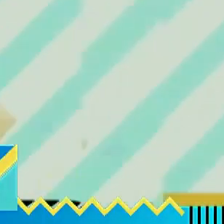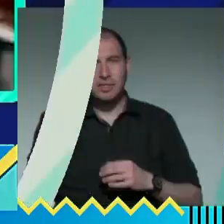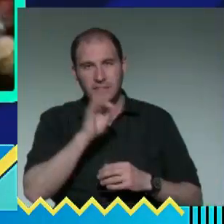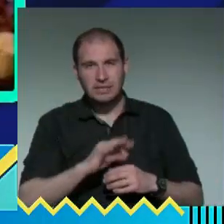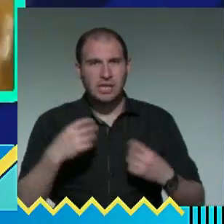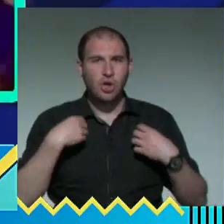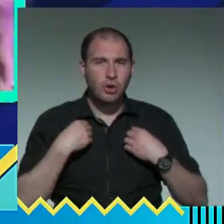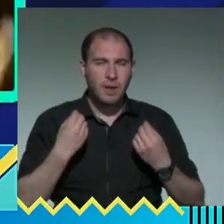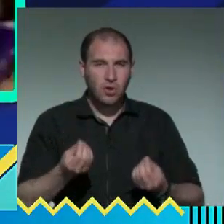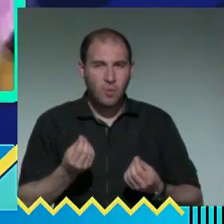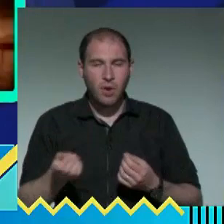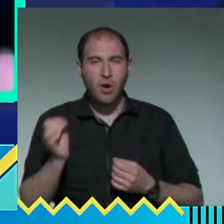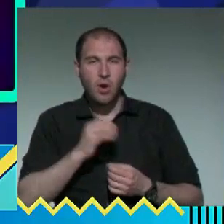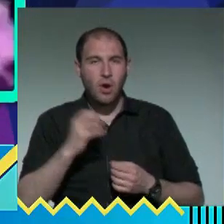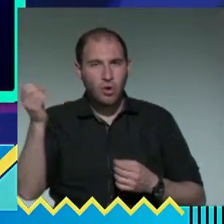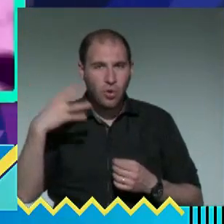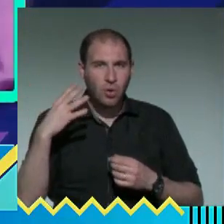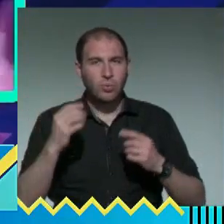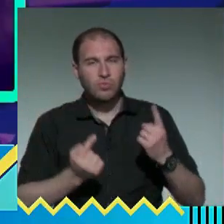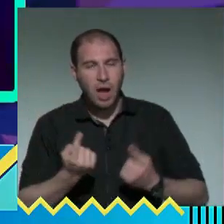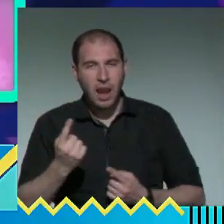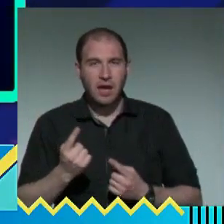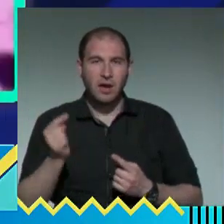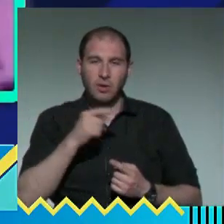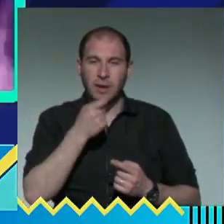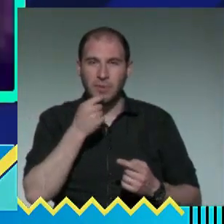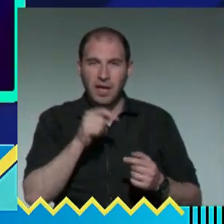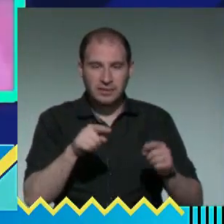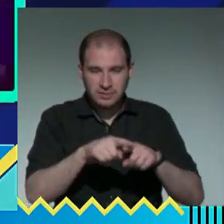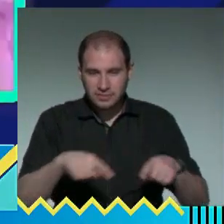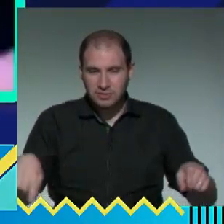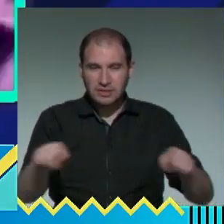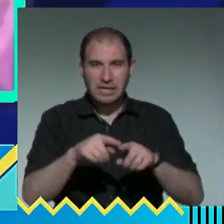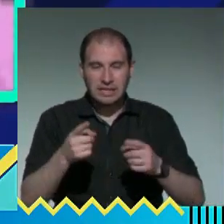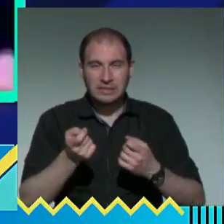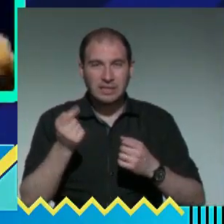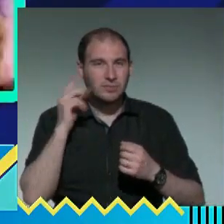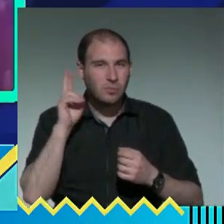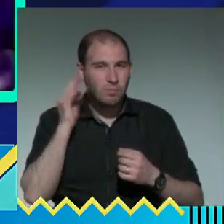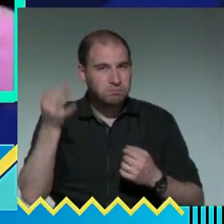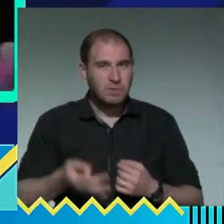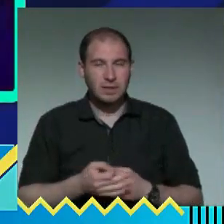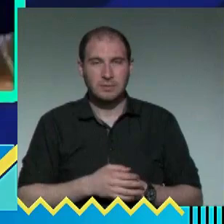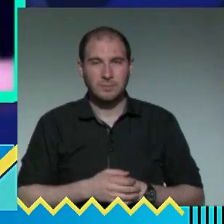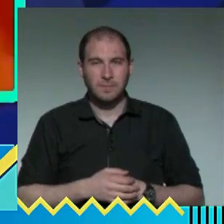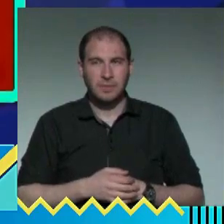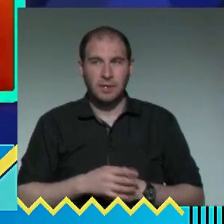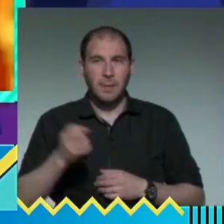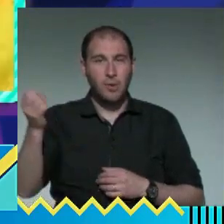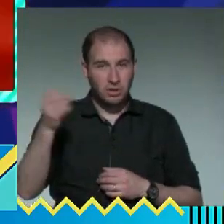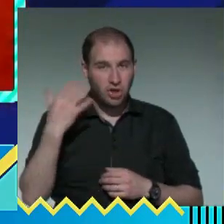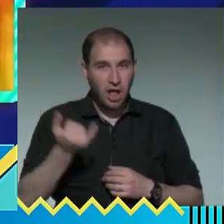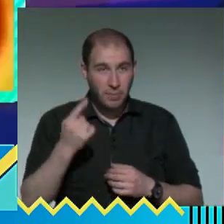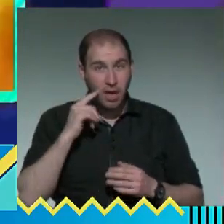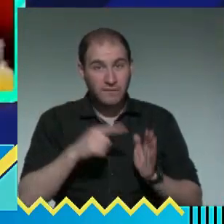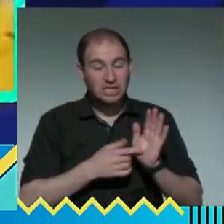nos vamos a vestir o qué luces hay o este es el rider que nosotros necesitamos para sonar bien o hay un proyector, bueno,